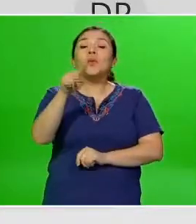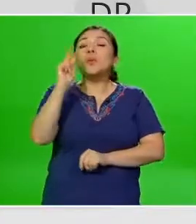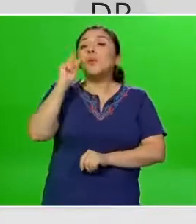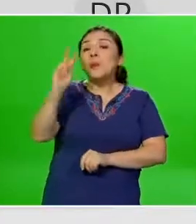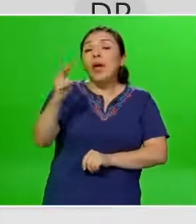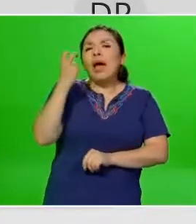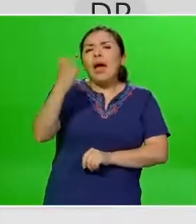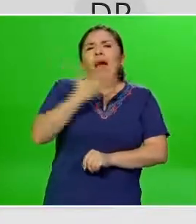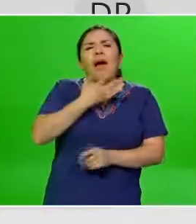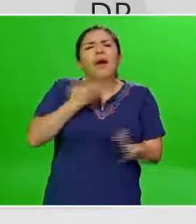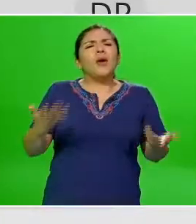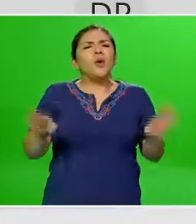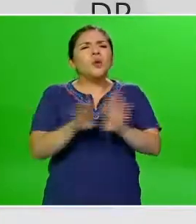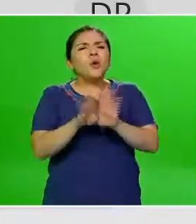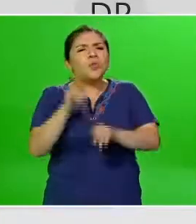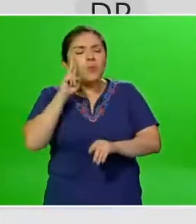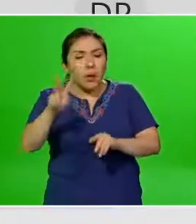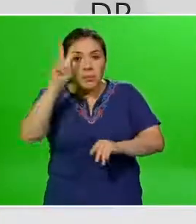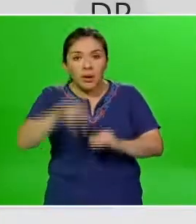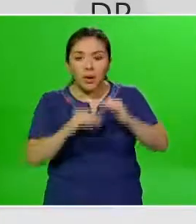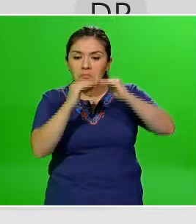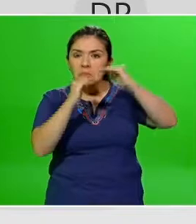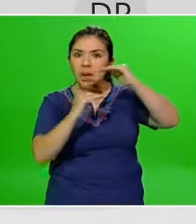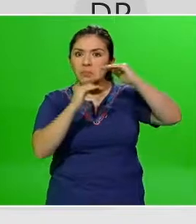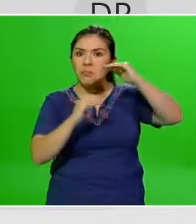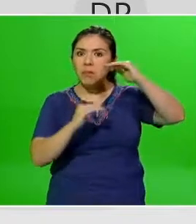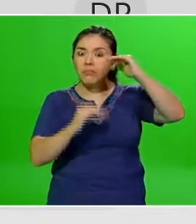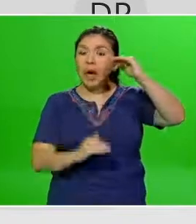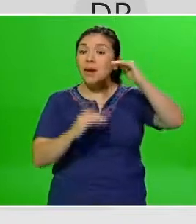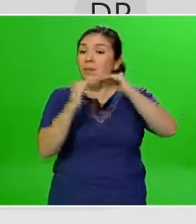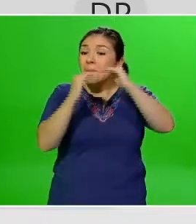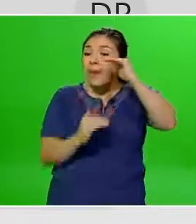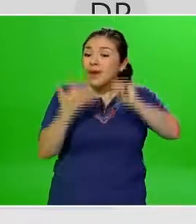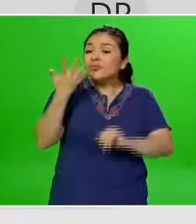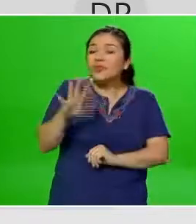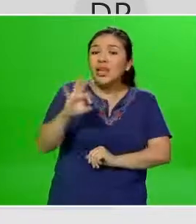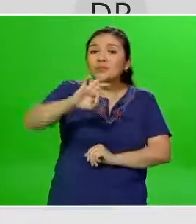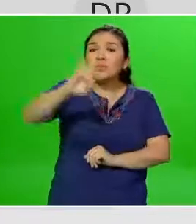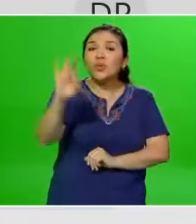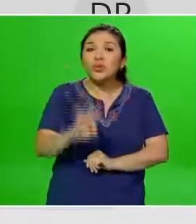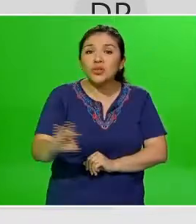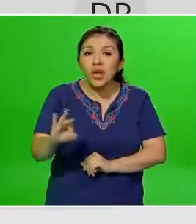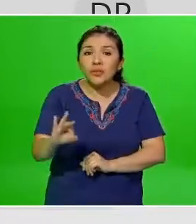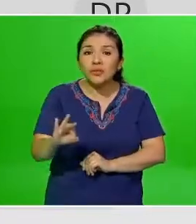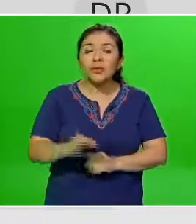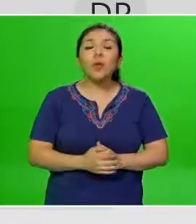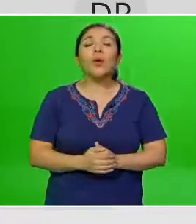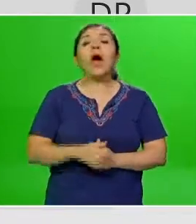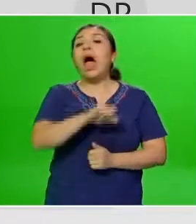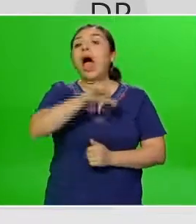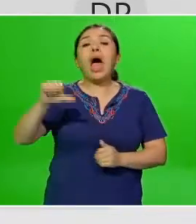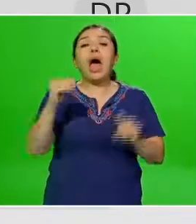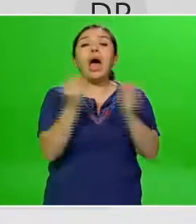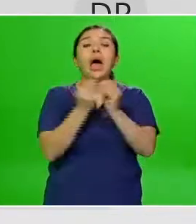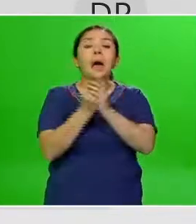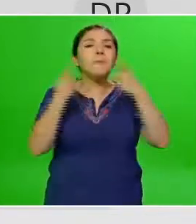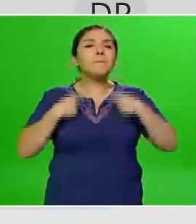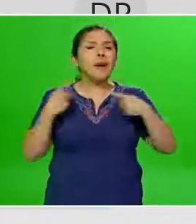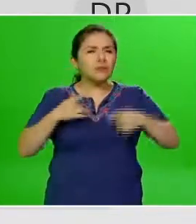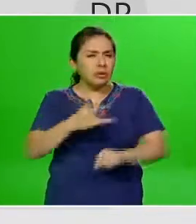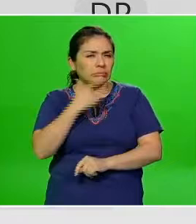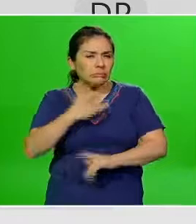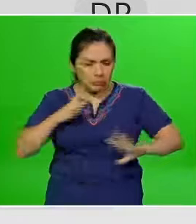observan allí cómo tenemos una disminución de menos 10% de los casos